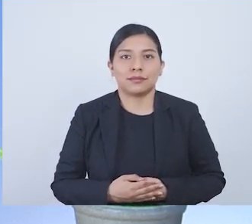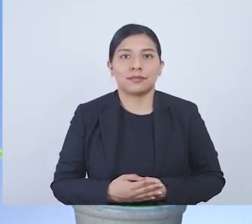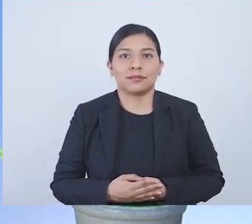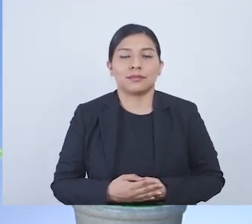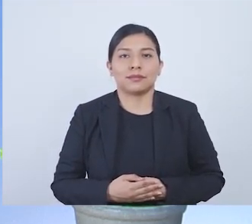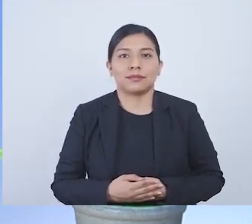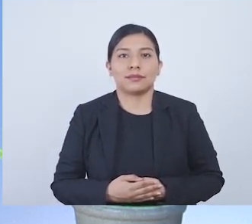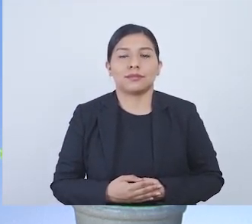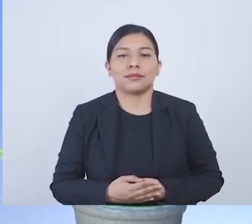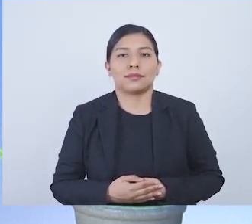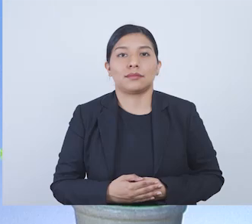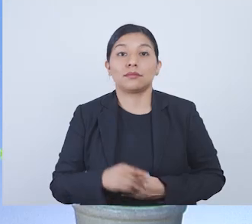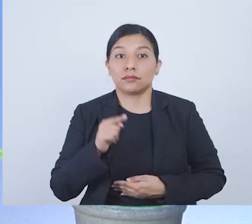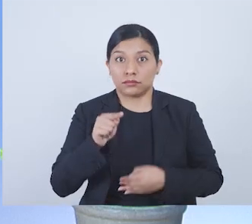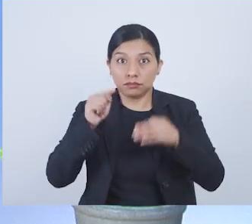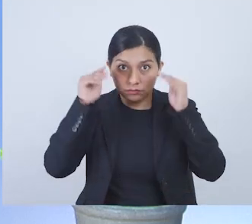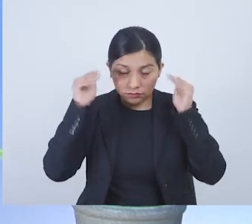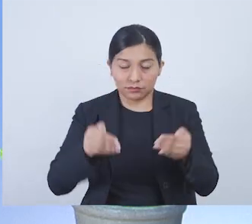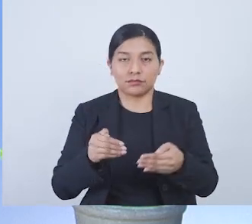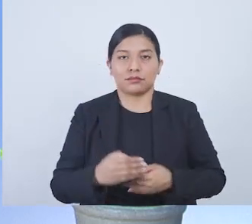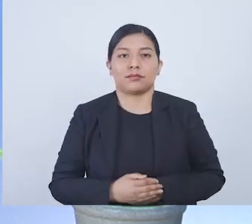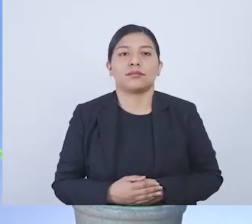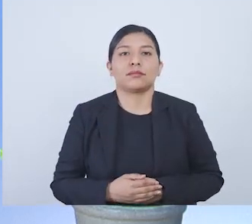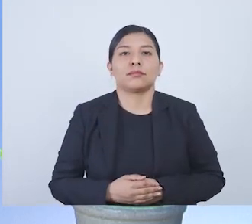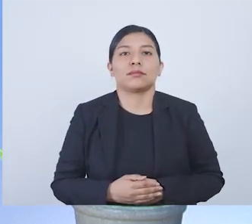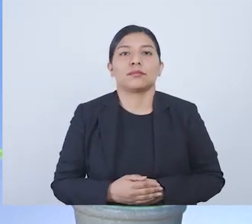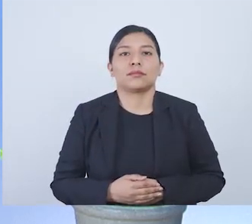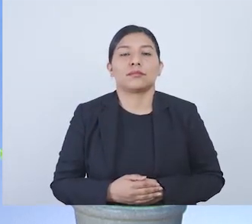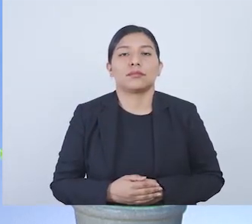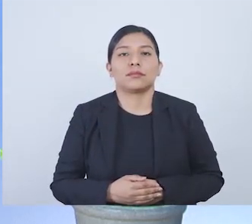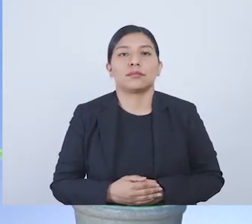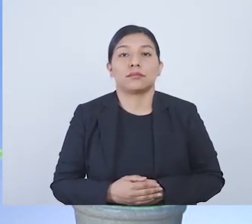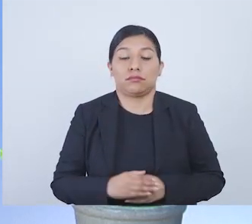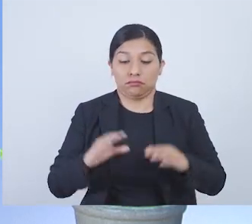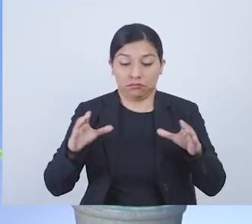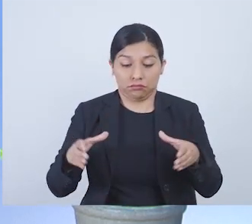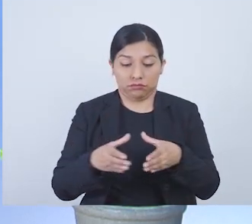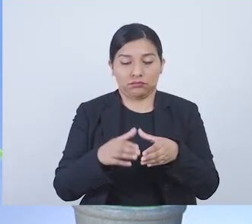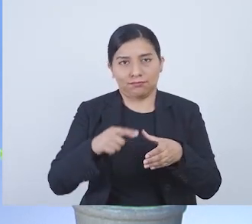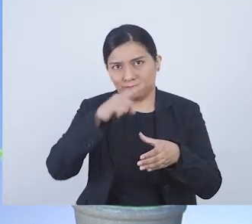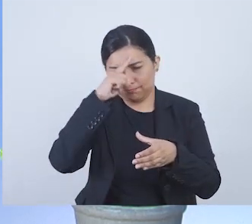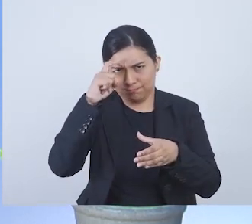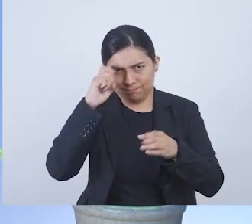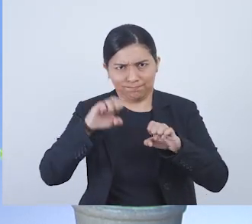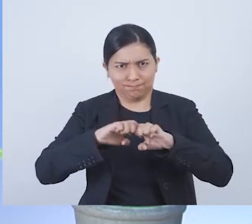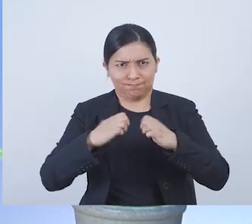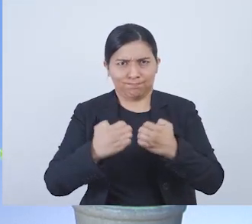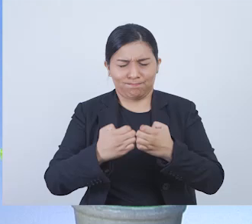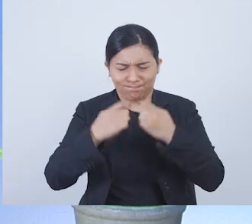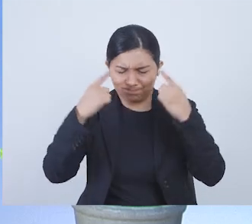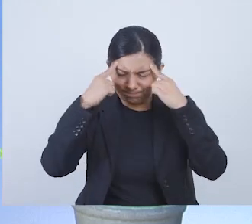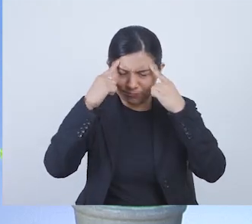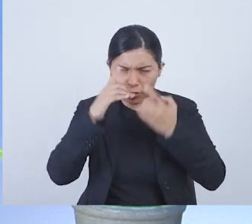Ellas hacen énfasis aquí entre comillas, trabajo en equipo, mente y espíritu positivo.